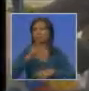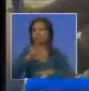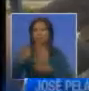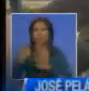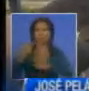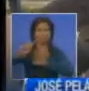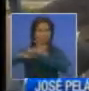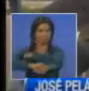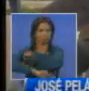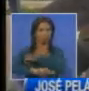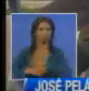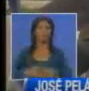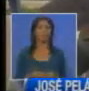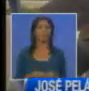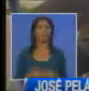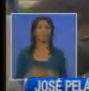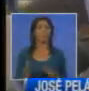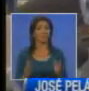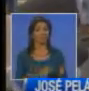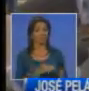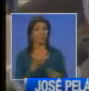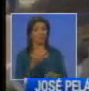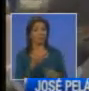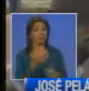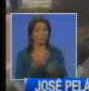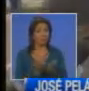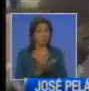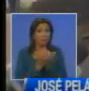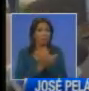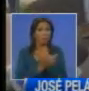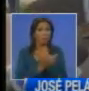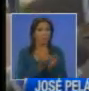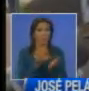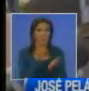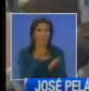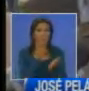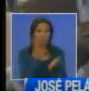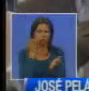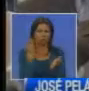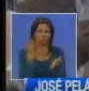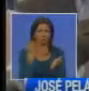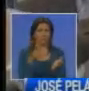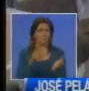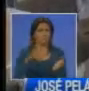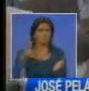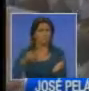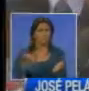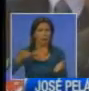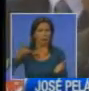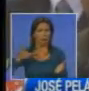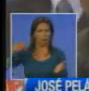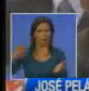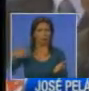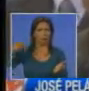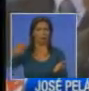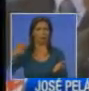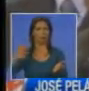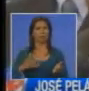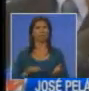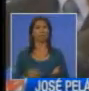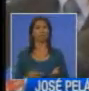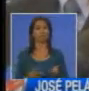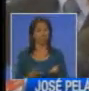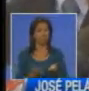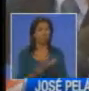lujo que en su momento yo creo que debe haber significado una considerable suma de dinero, ¿no? Esto va a servir